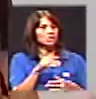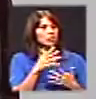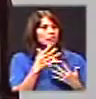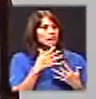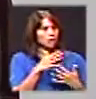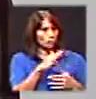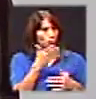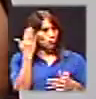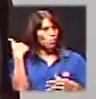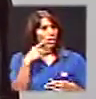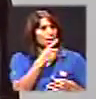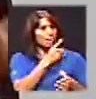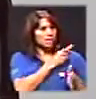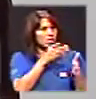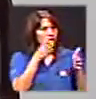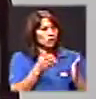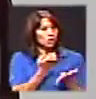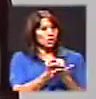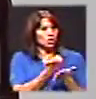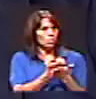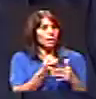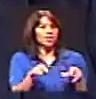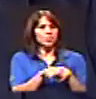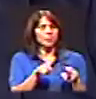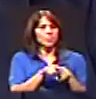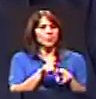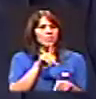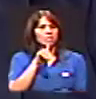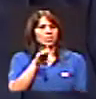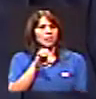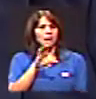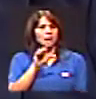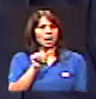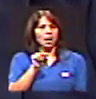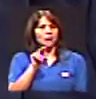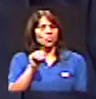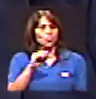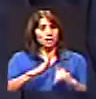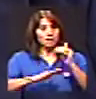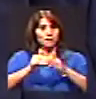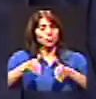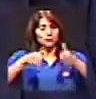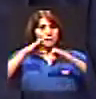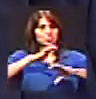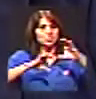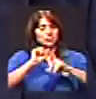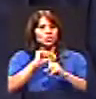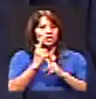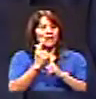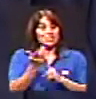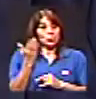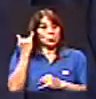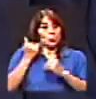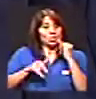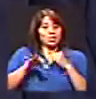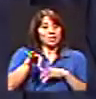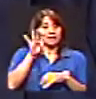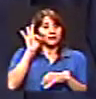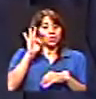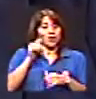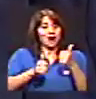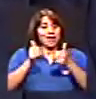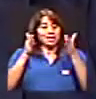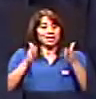director de economía, fue decano de la Facultad de Ciencias Sociales y en la última elección fue candidato a rector.